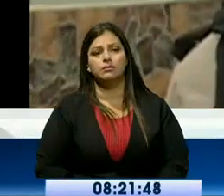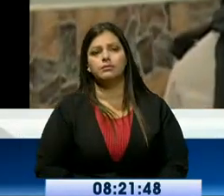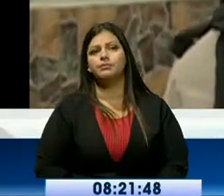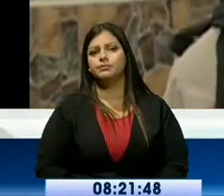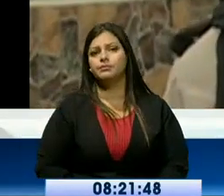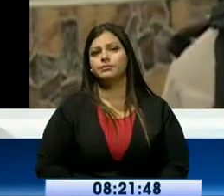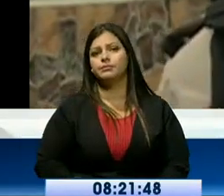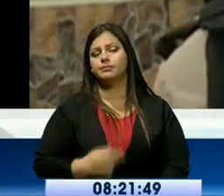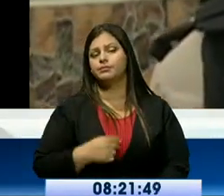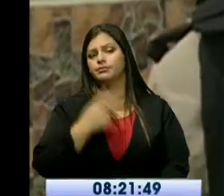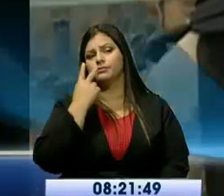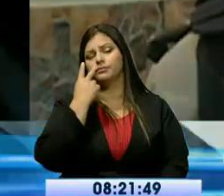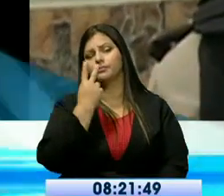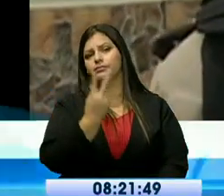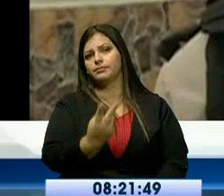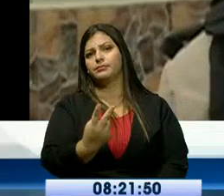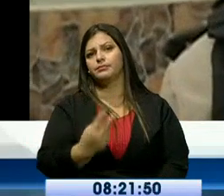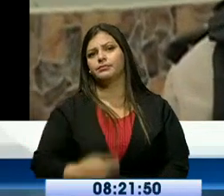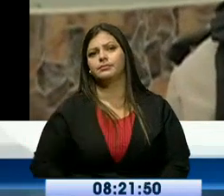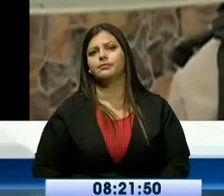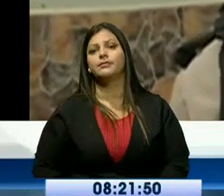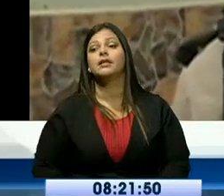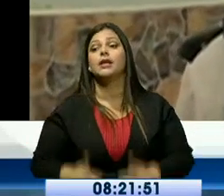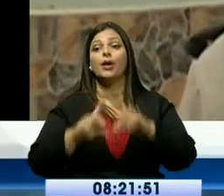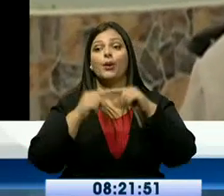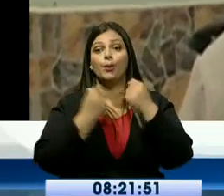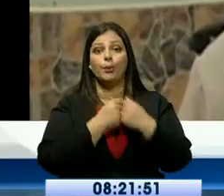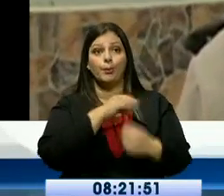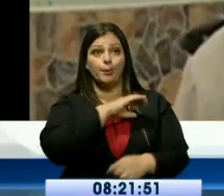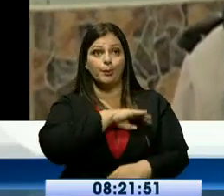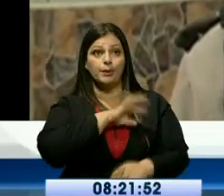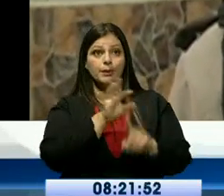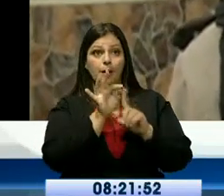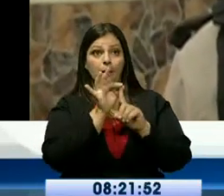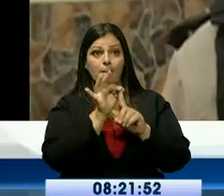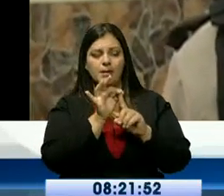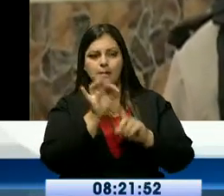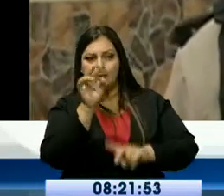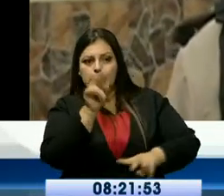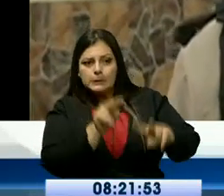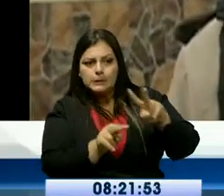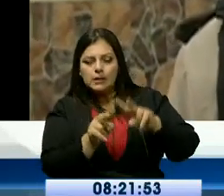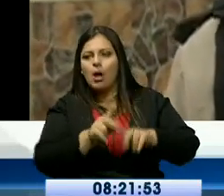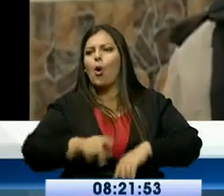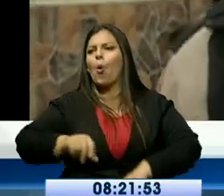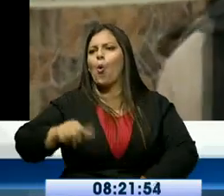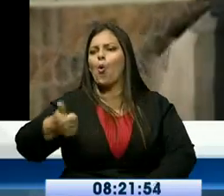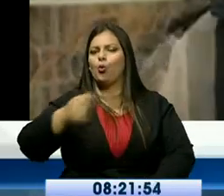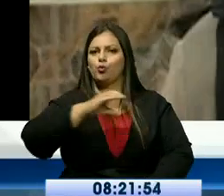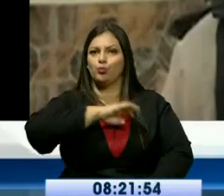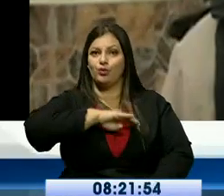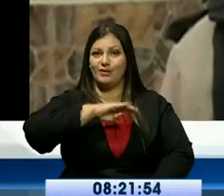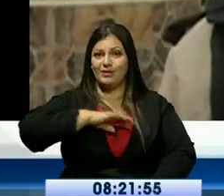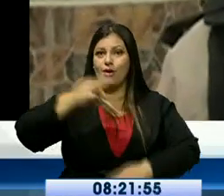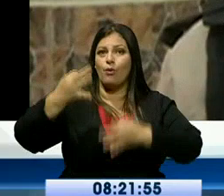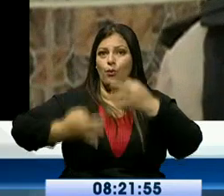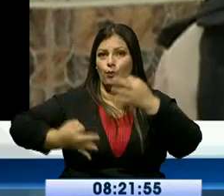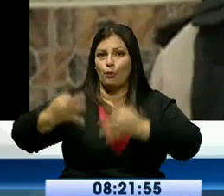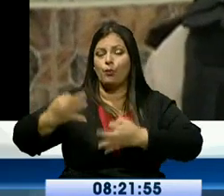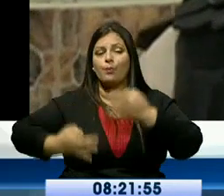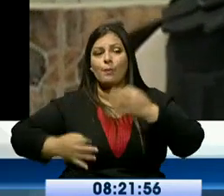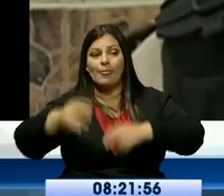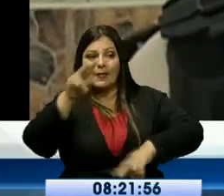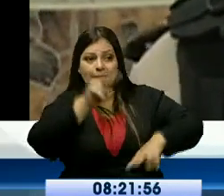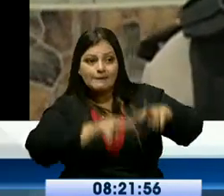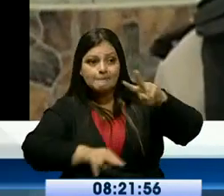pudo constatar ya que llegó criminalística e igual policía judicial para tomar el respectivo procedimiento. Sí, estamos ubicados en